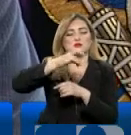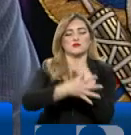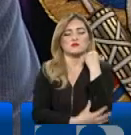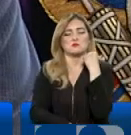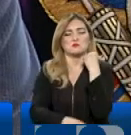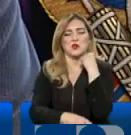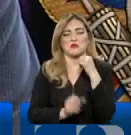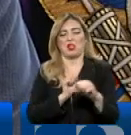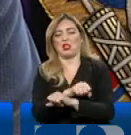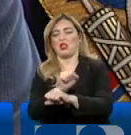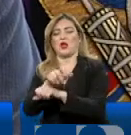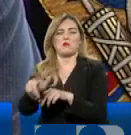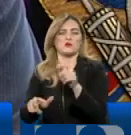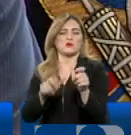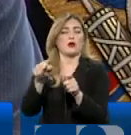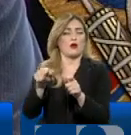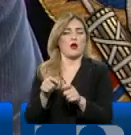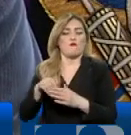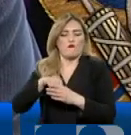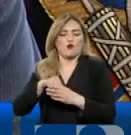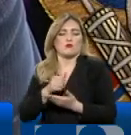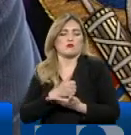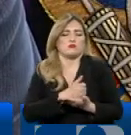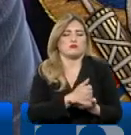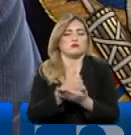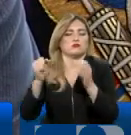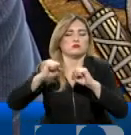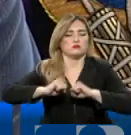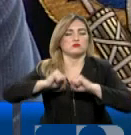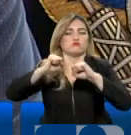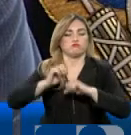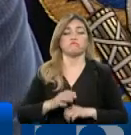a los olvidados, entre los olvidados, va a haber esa posibilidad